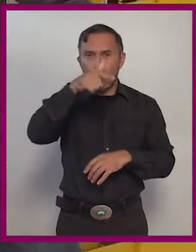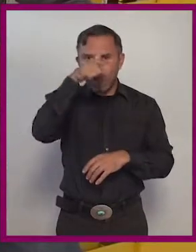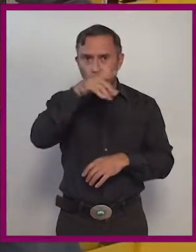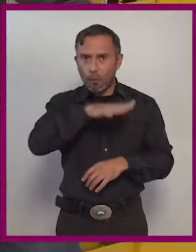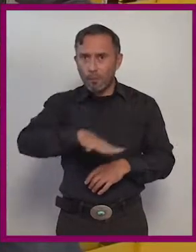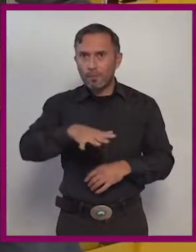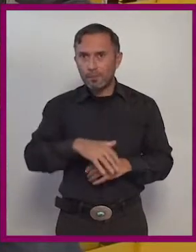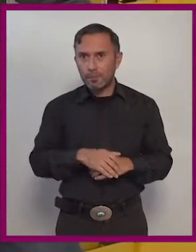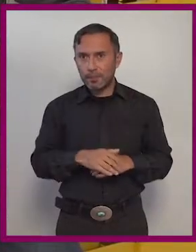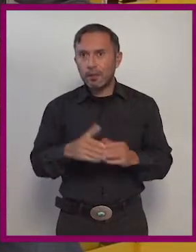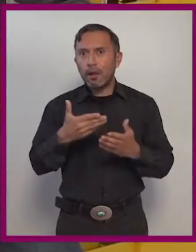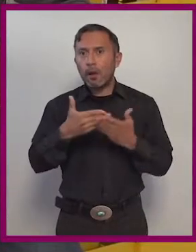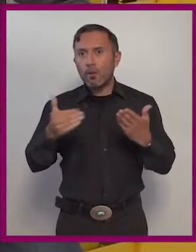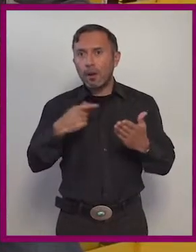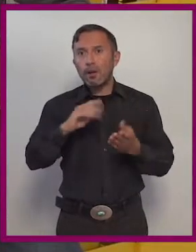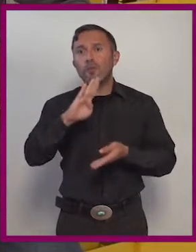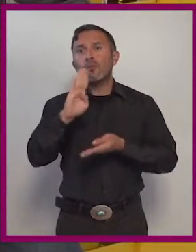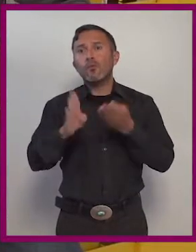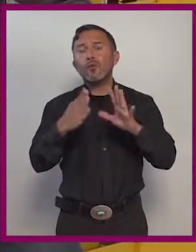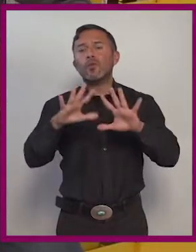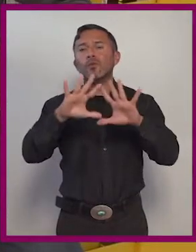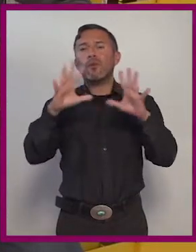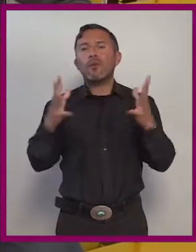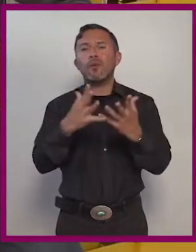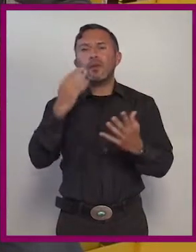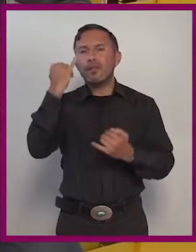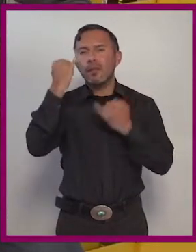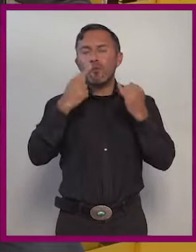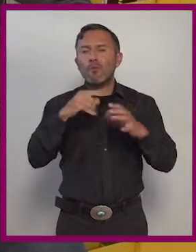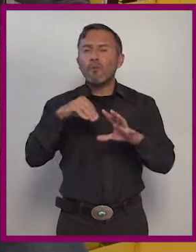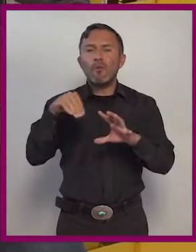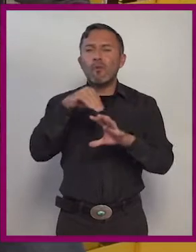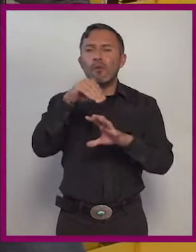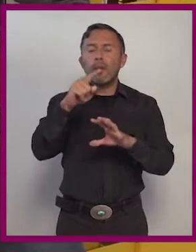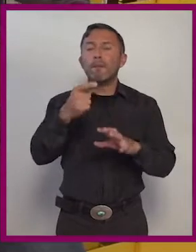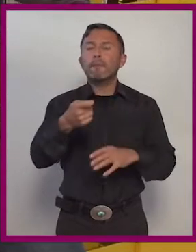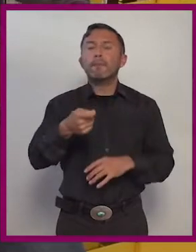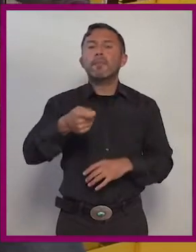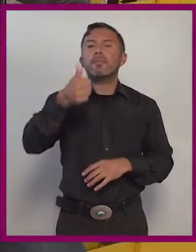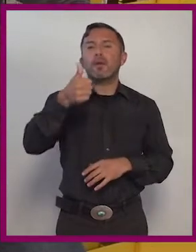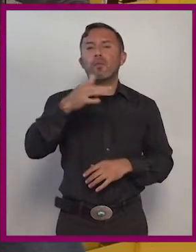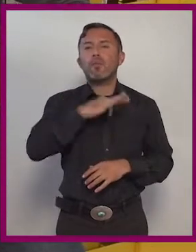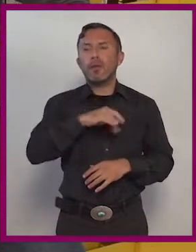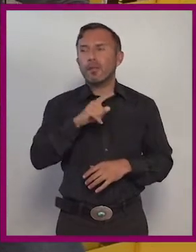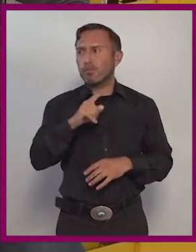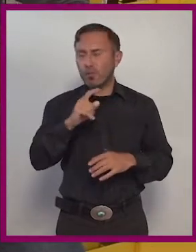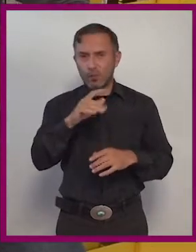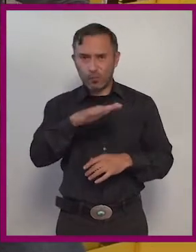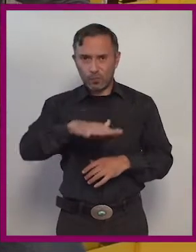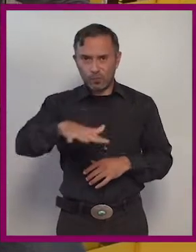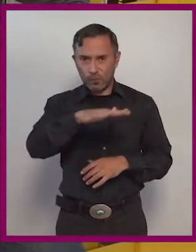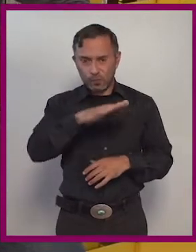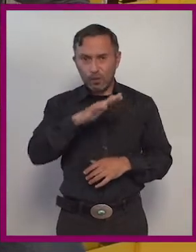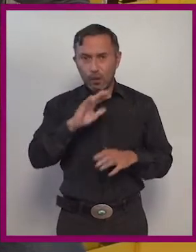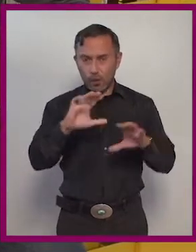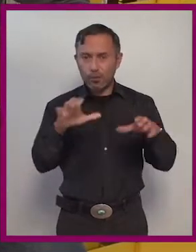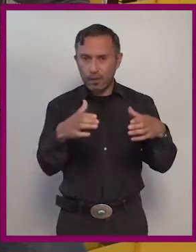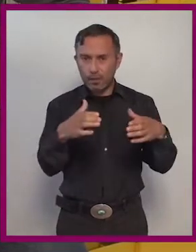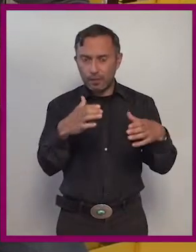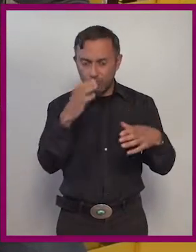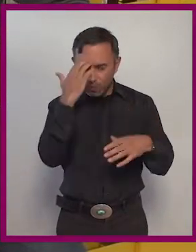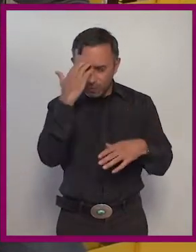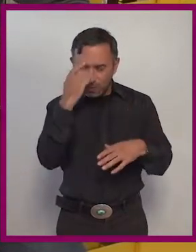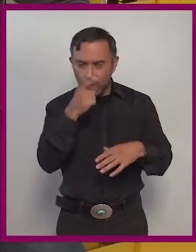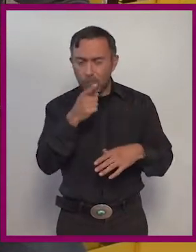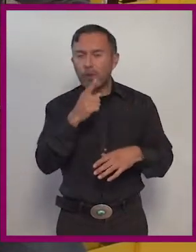iniciar este recorrido por el mundo de las ideas, echaremos primero una mirada analítica a los saberes locales en nuestras comunidades.